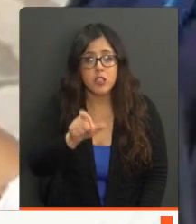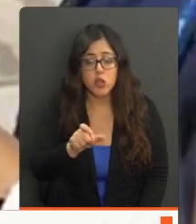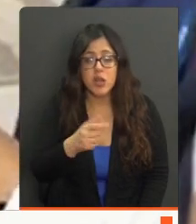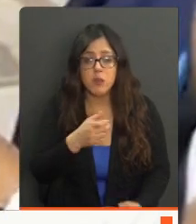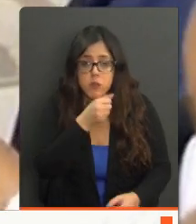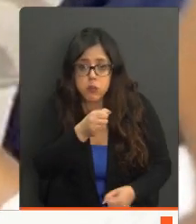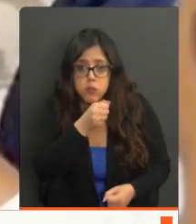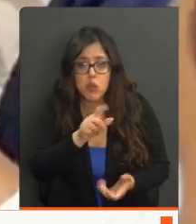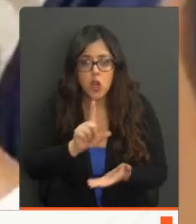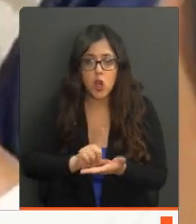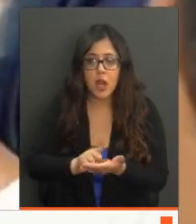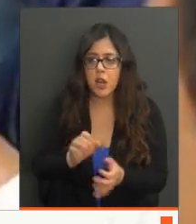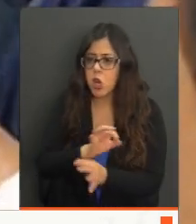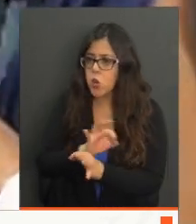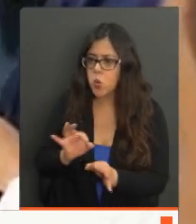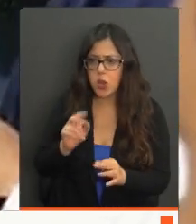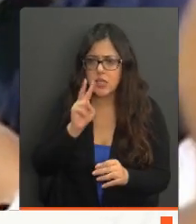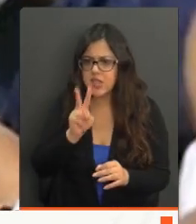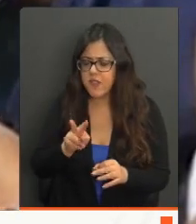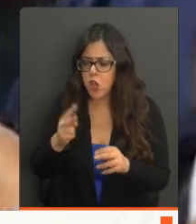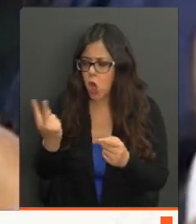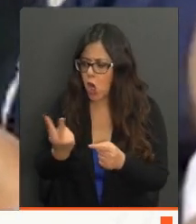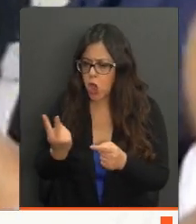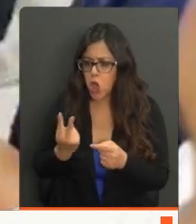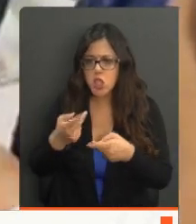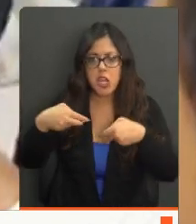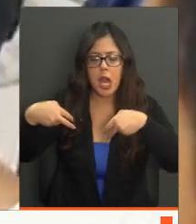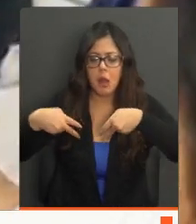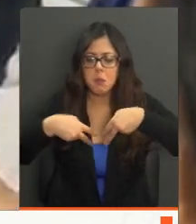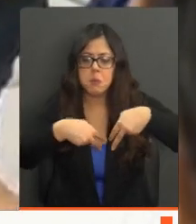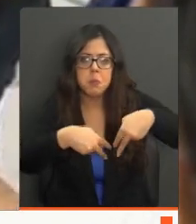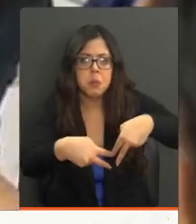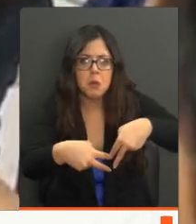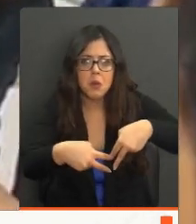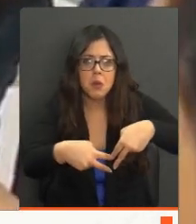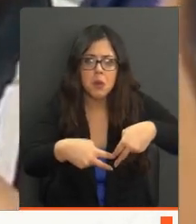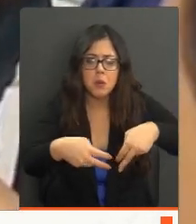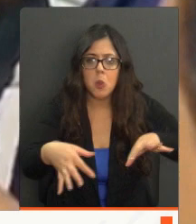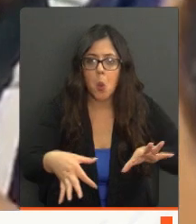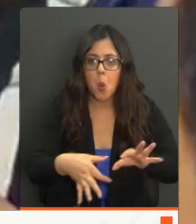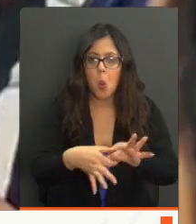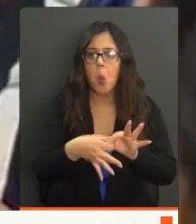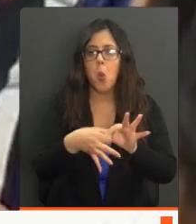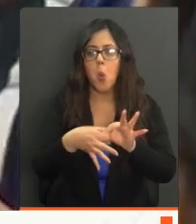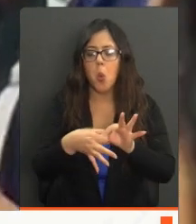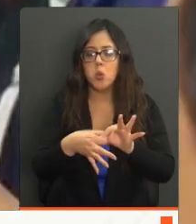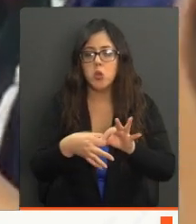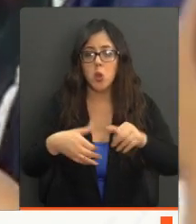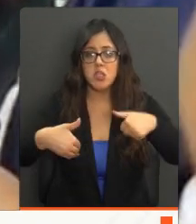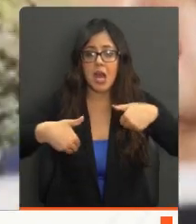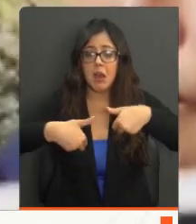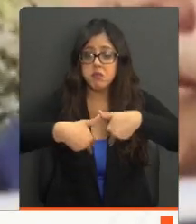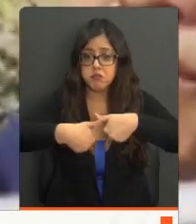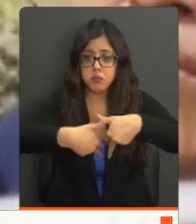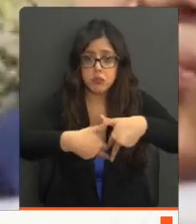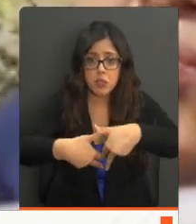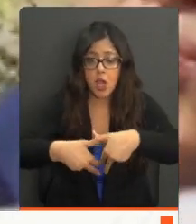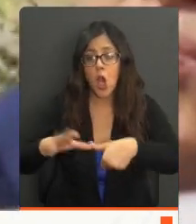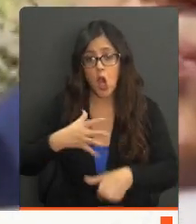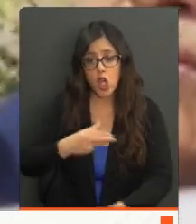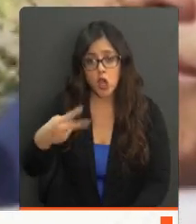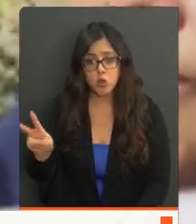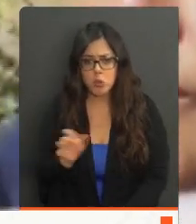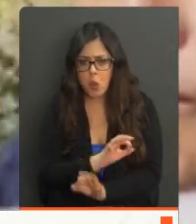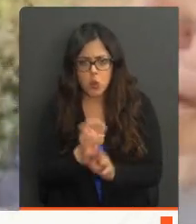se le ha visto a la pareja salir juntos como toda pareja que salen con su hijito agarrado de la mano o salen por alguna razón nunca escuchamos gritos